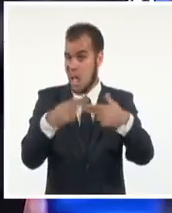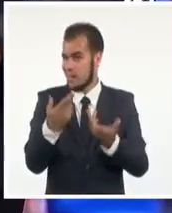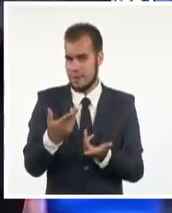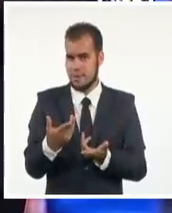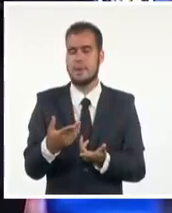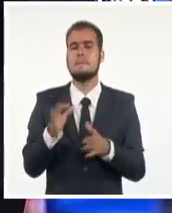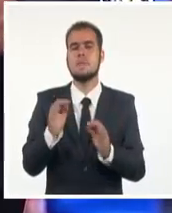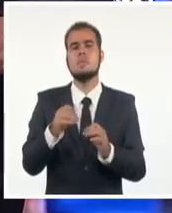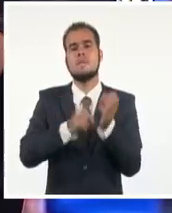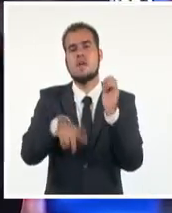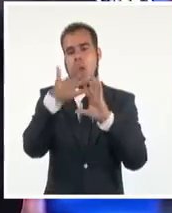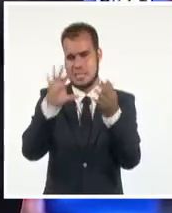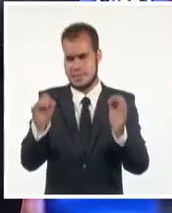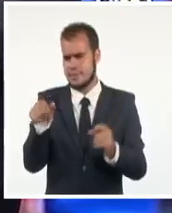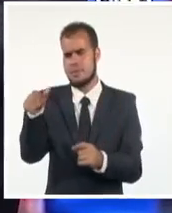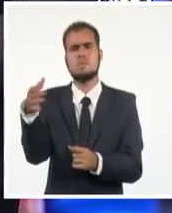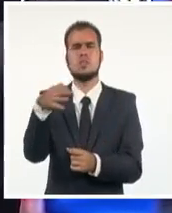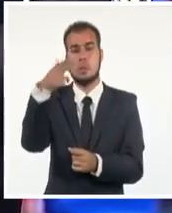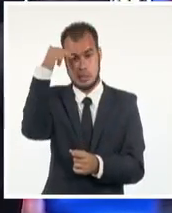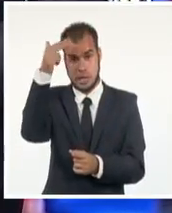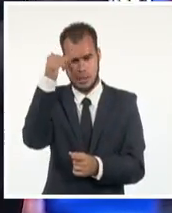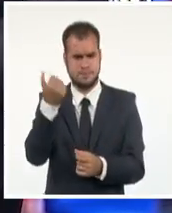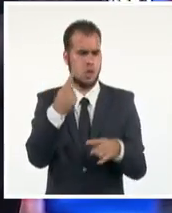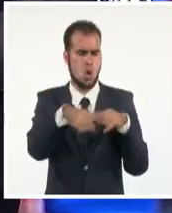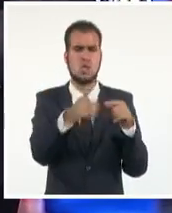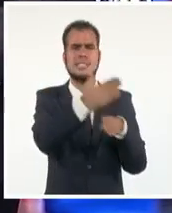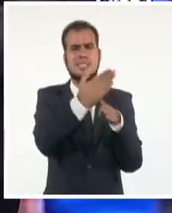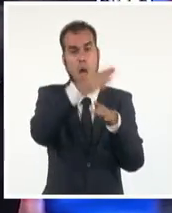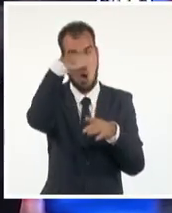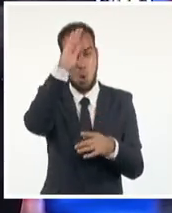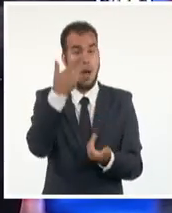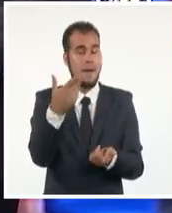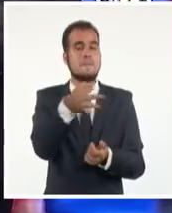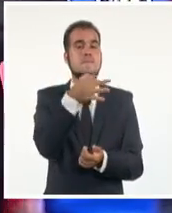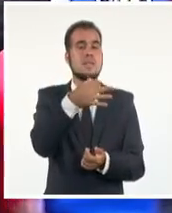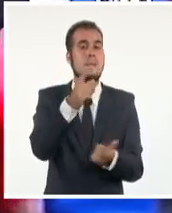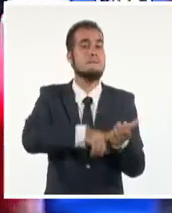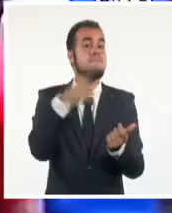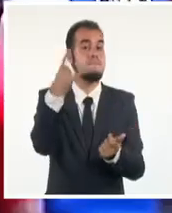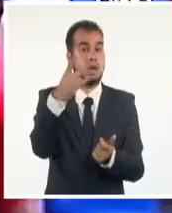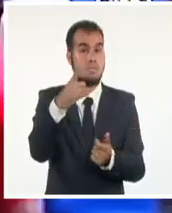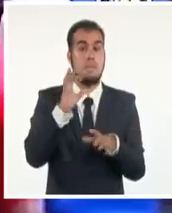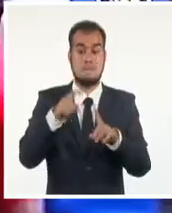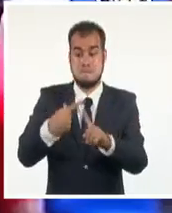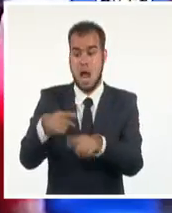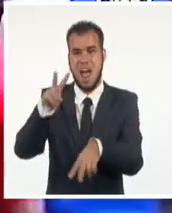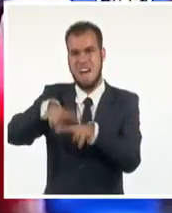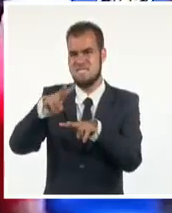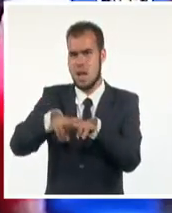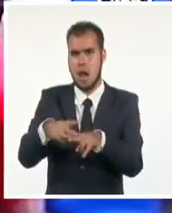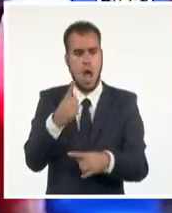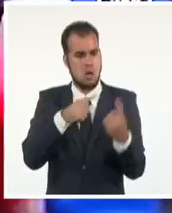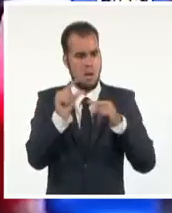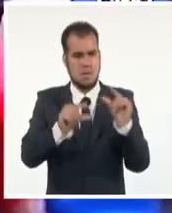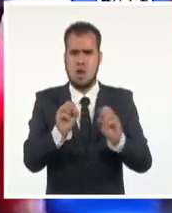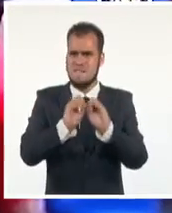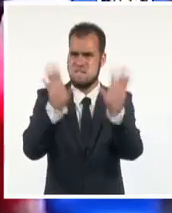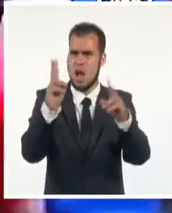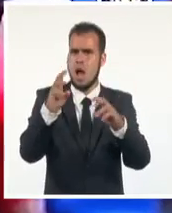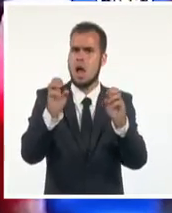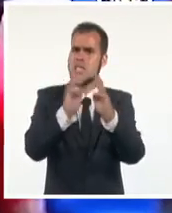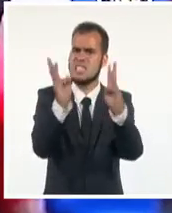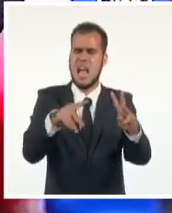que profundizar la crisis en esa nación. Al menos eso no es lo que yo espero para el país donde deseo